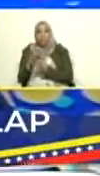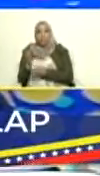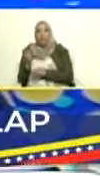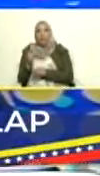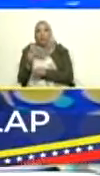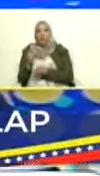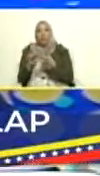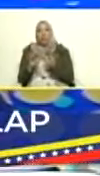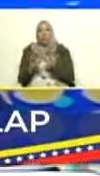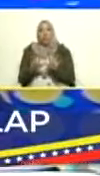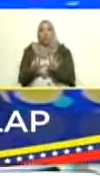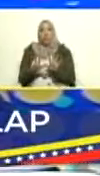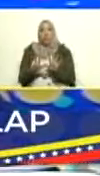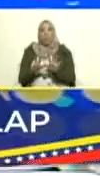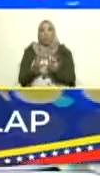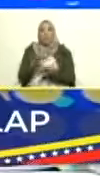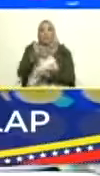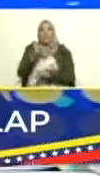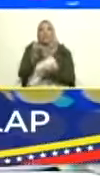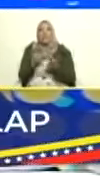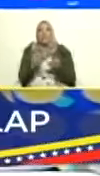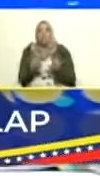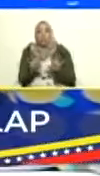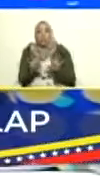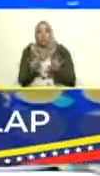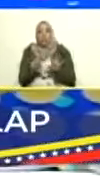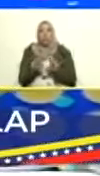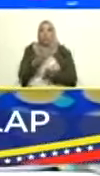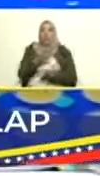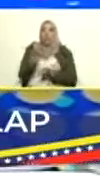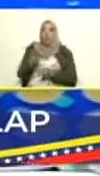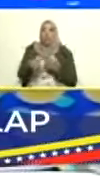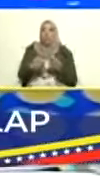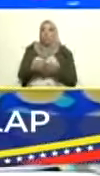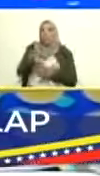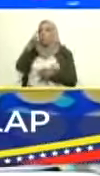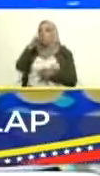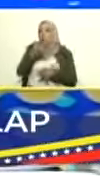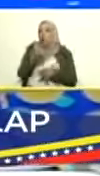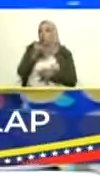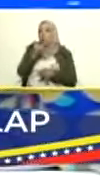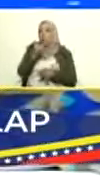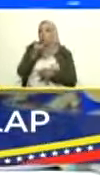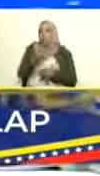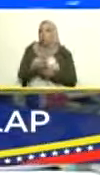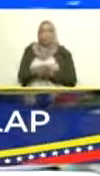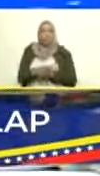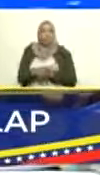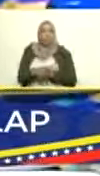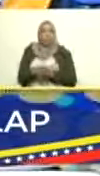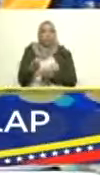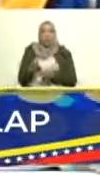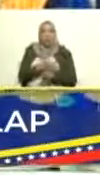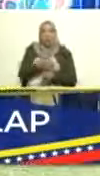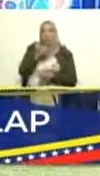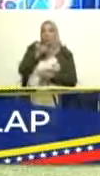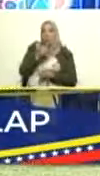18, 19, 20, hasta el año 20, Castro Soteldo, Lealtellería,